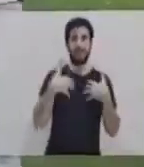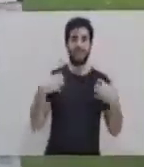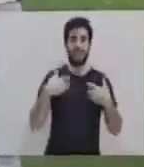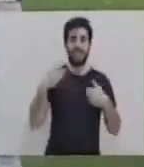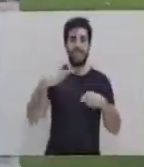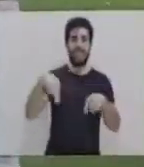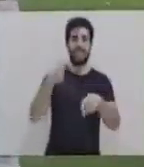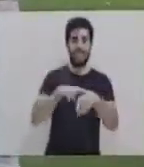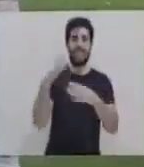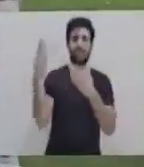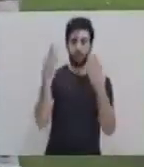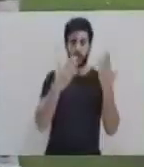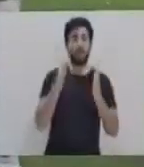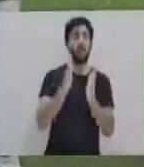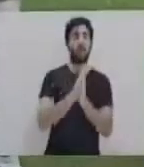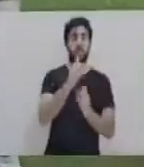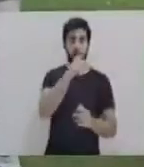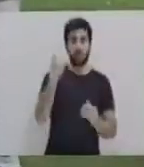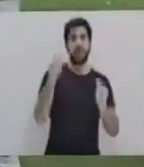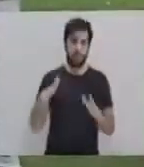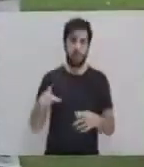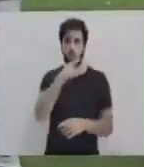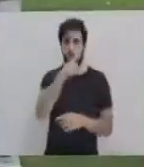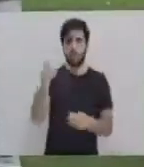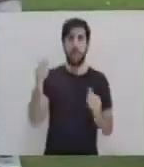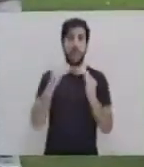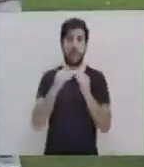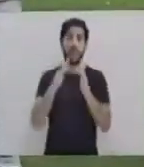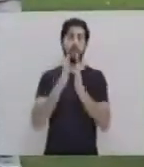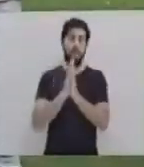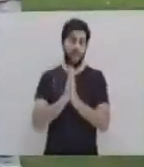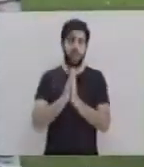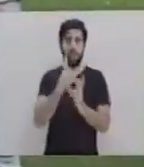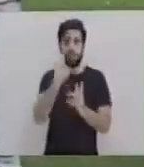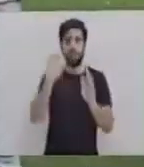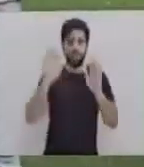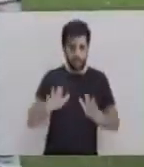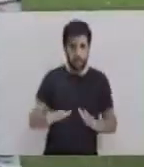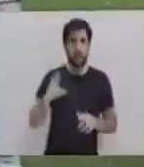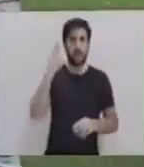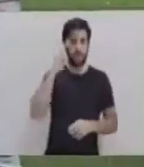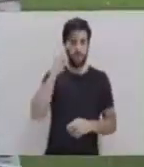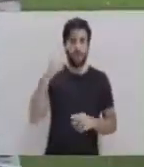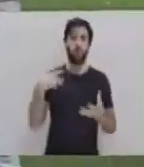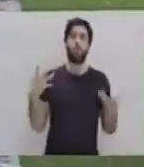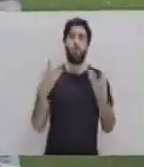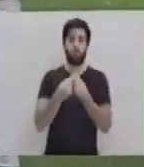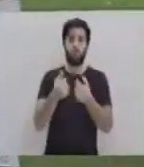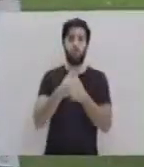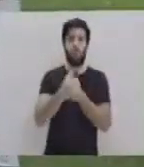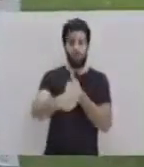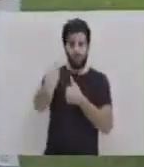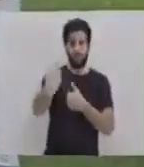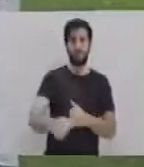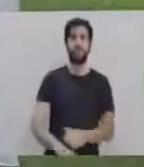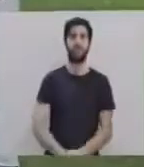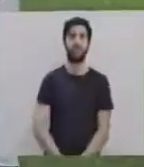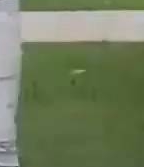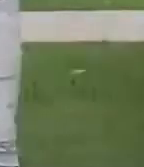Naturales y ustedes en casa por favor recuerden quedarse, si no tienen necesidad de salir, no salgan y recuerden que juntos saldremos